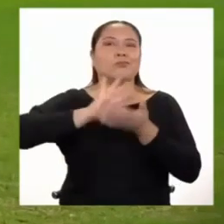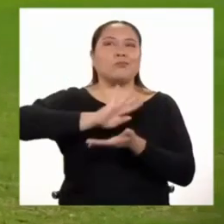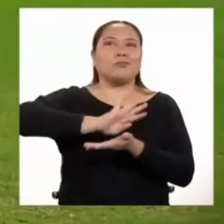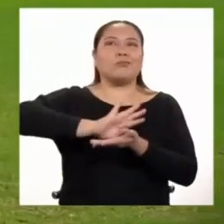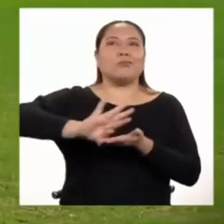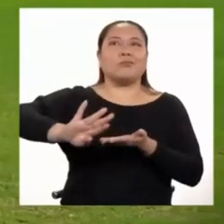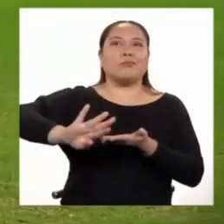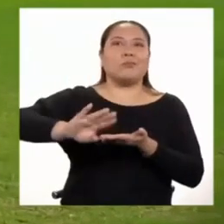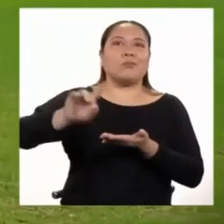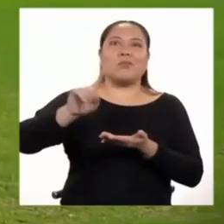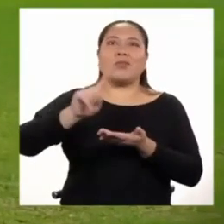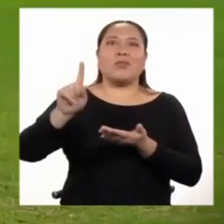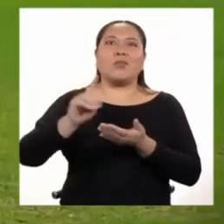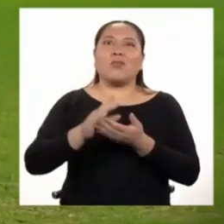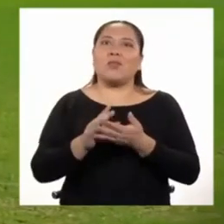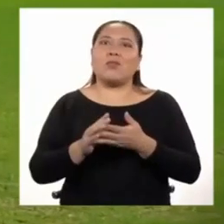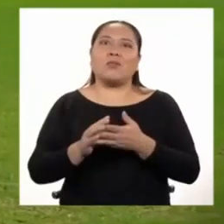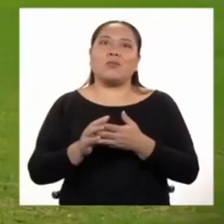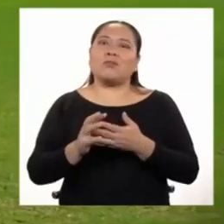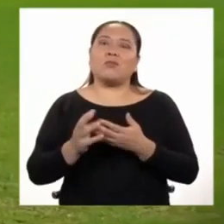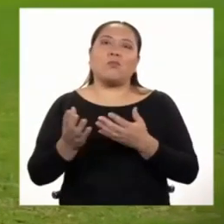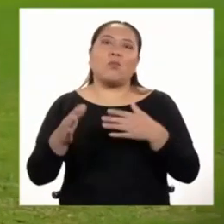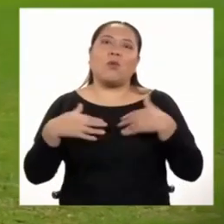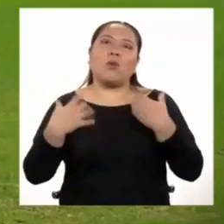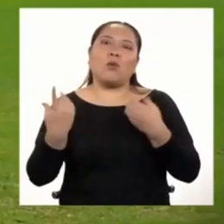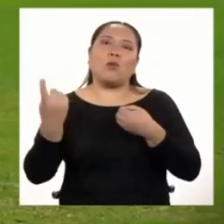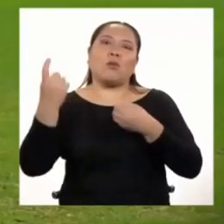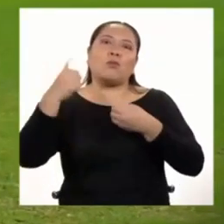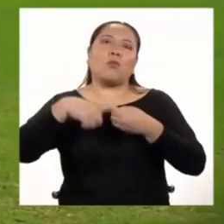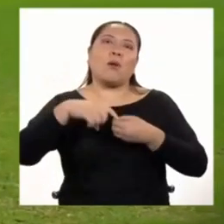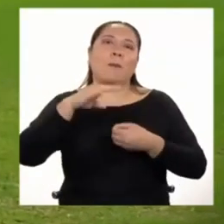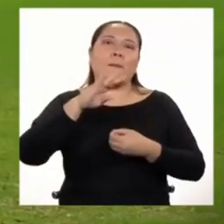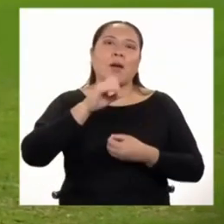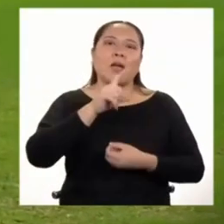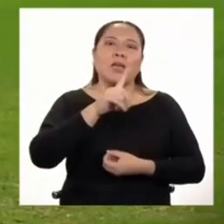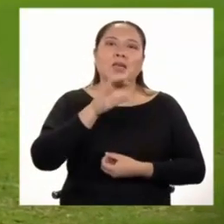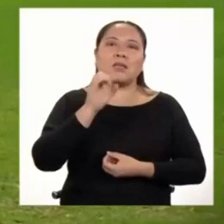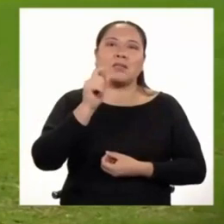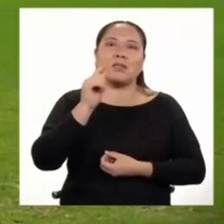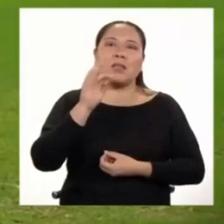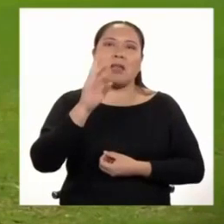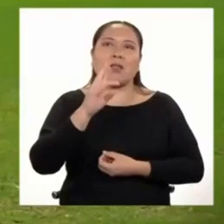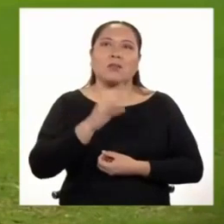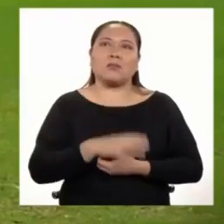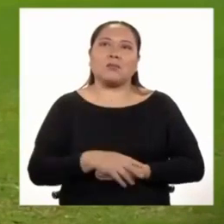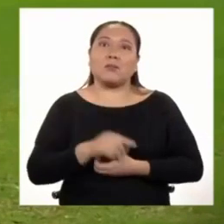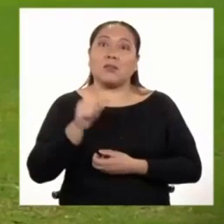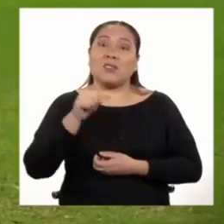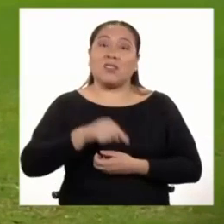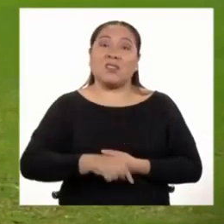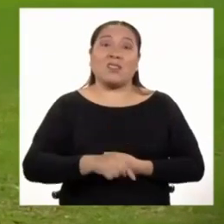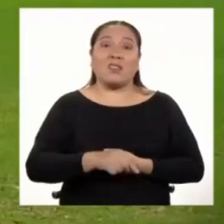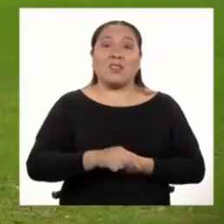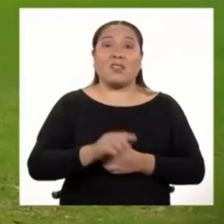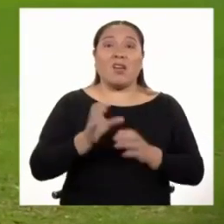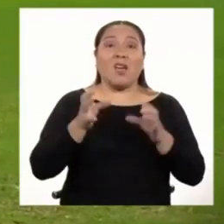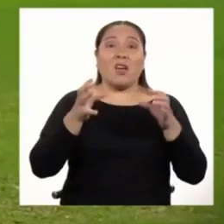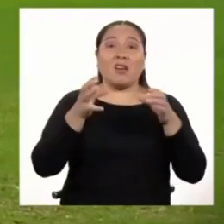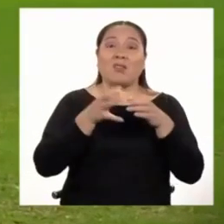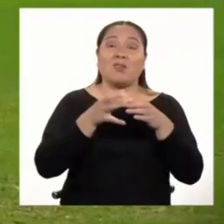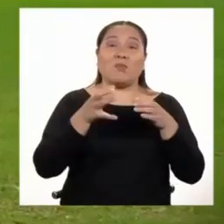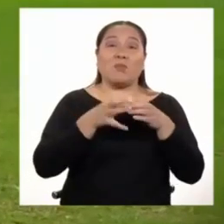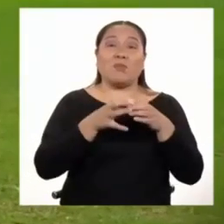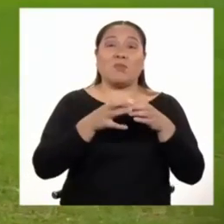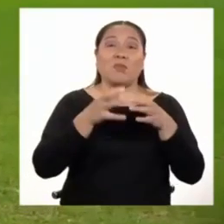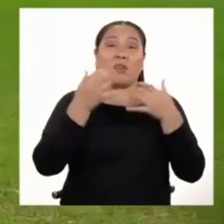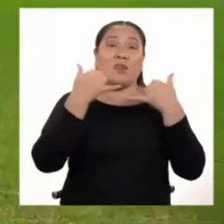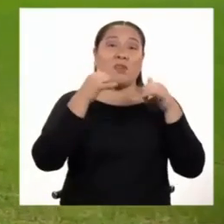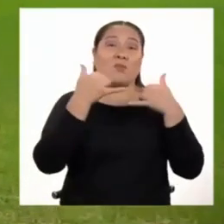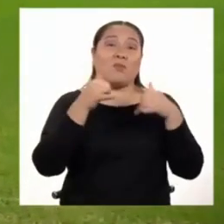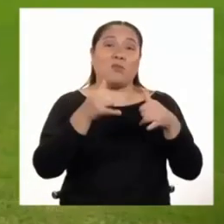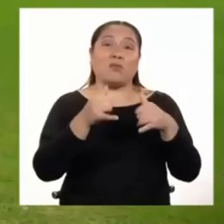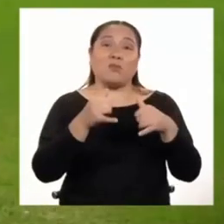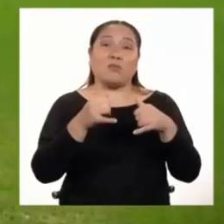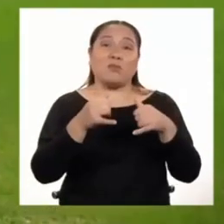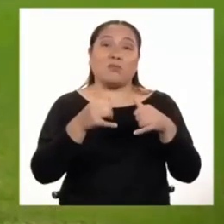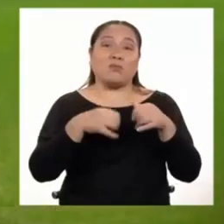dejándonos sin Ballesteros y así afectando el desempeño de nuestra selección, que al final no clasificó.